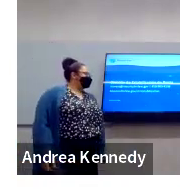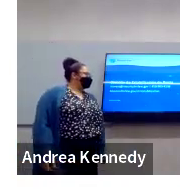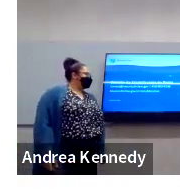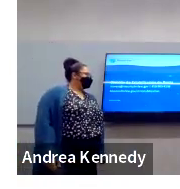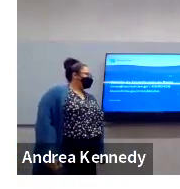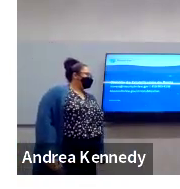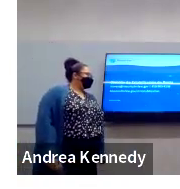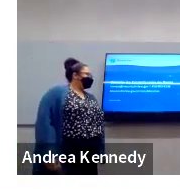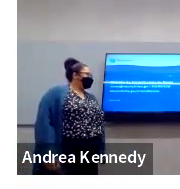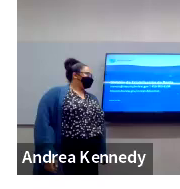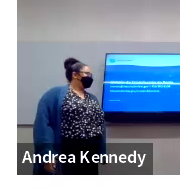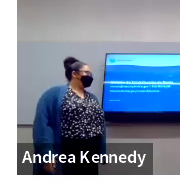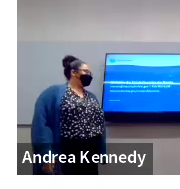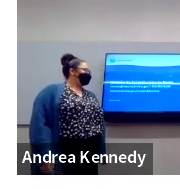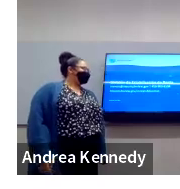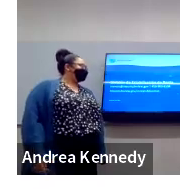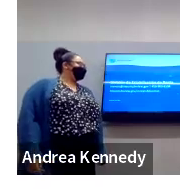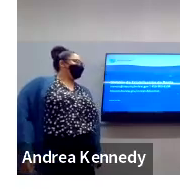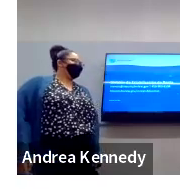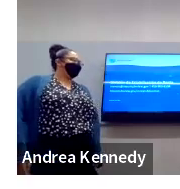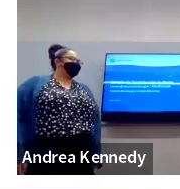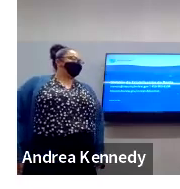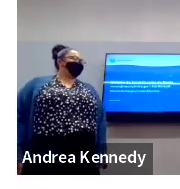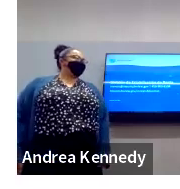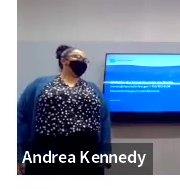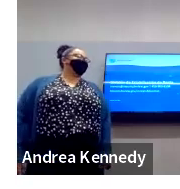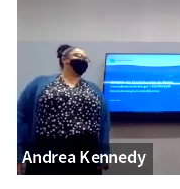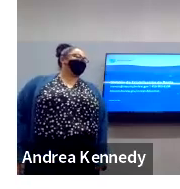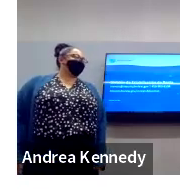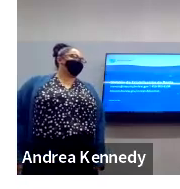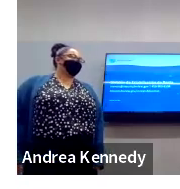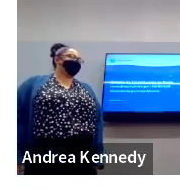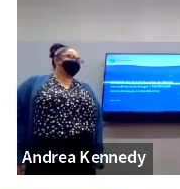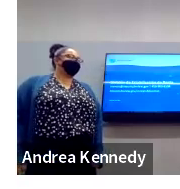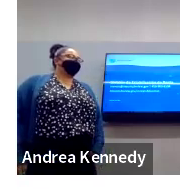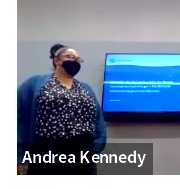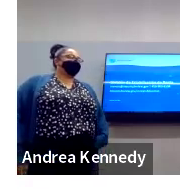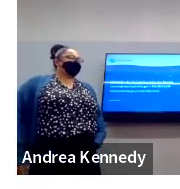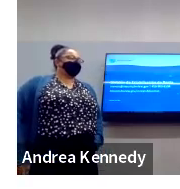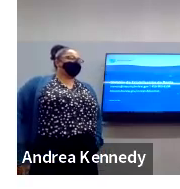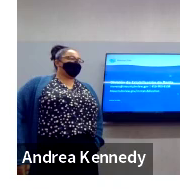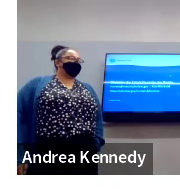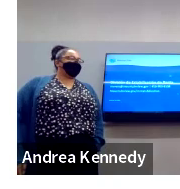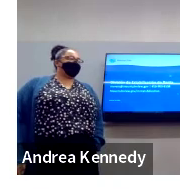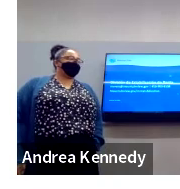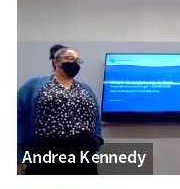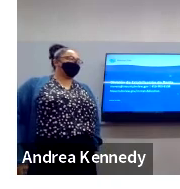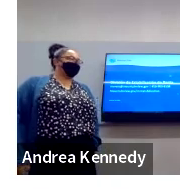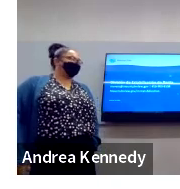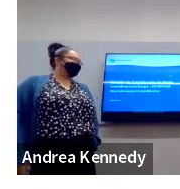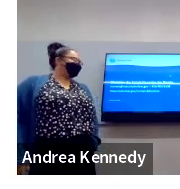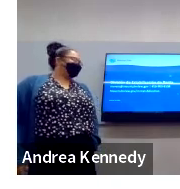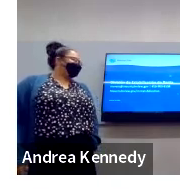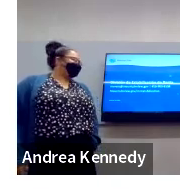650-903-6136. Si ustedes dejan un buzón de voz, nosotros le regresamos la llamada con 24 horas